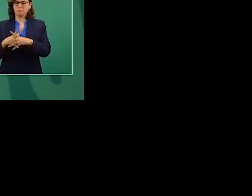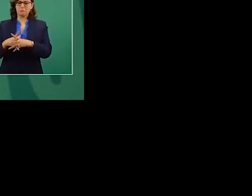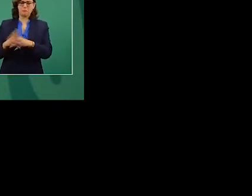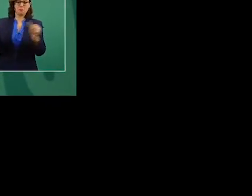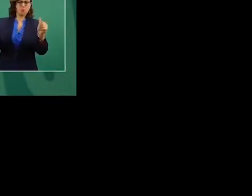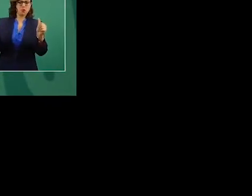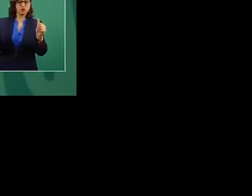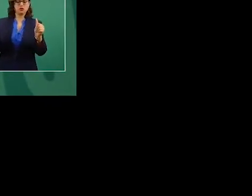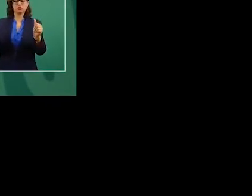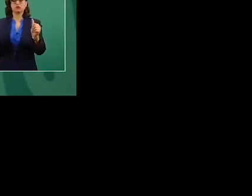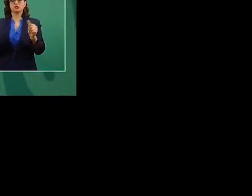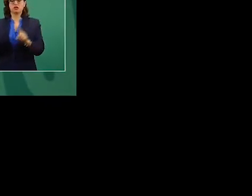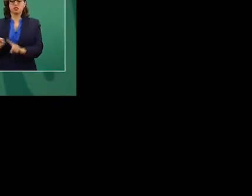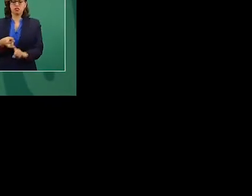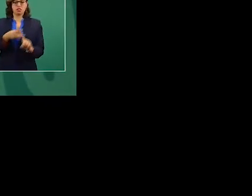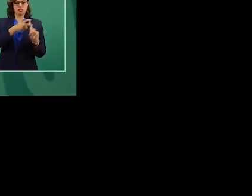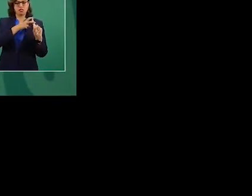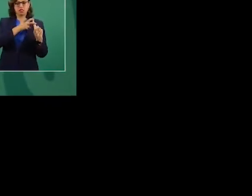desaparecer personas,